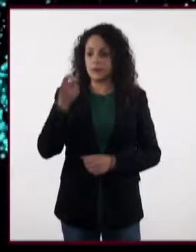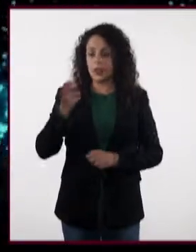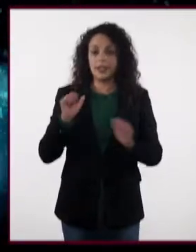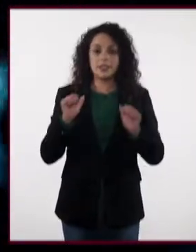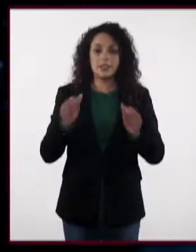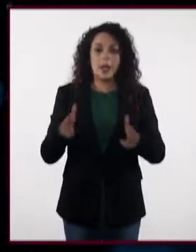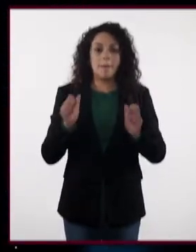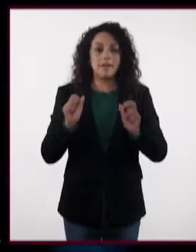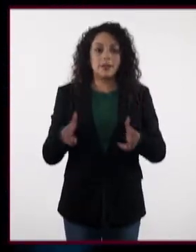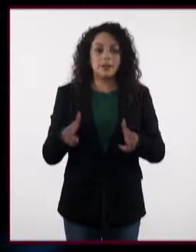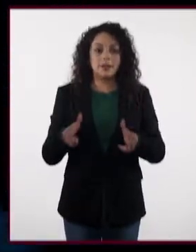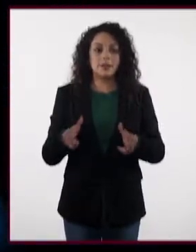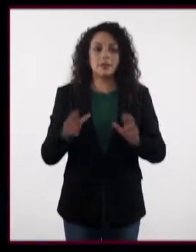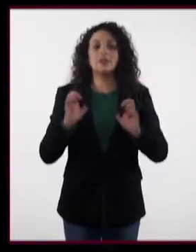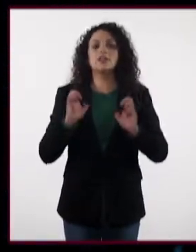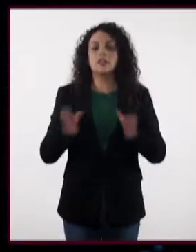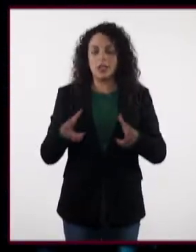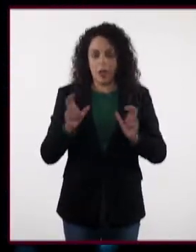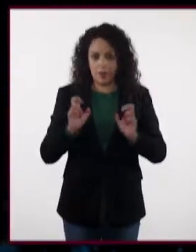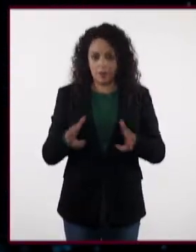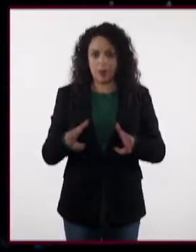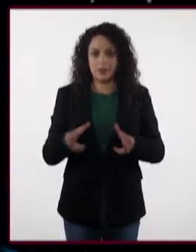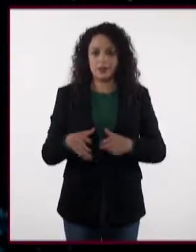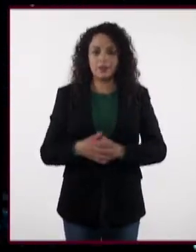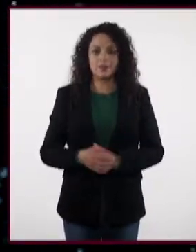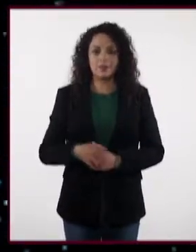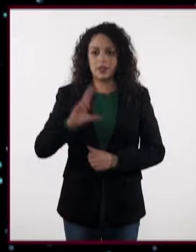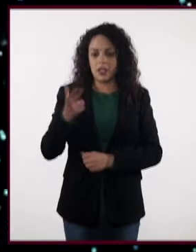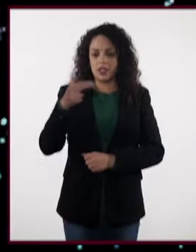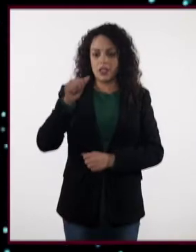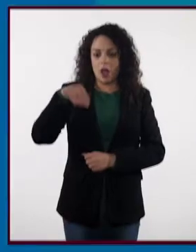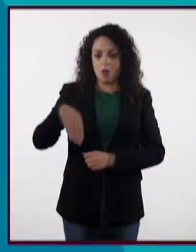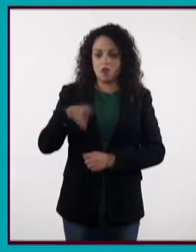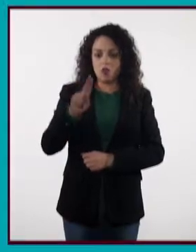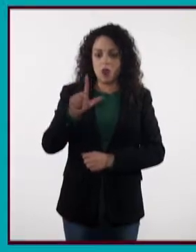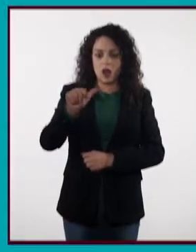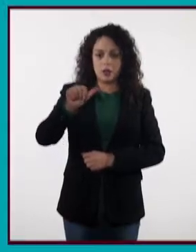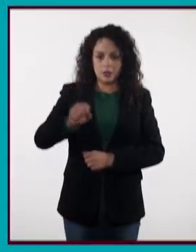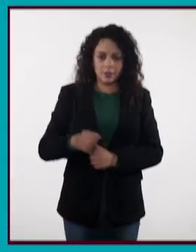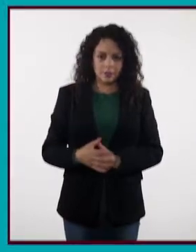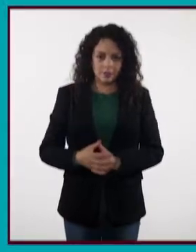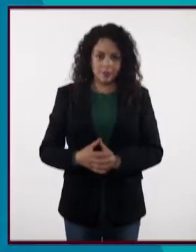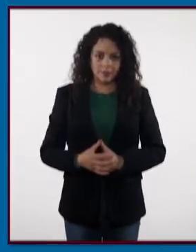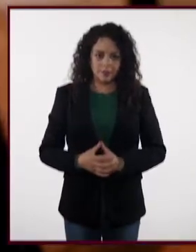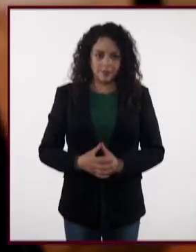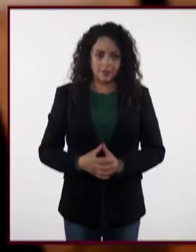Chiapas? Chiapas y son chamulas.